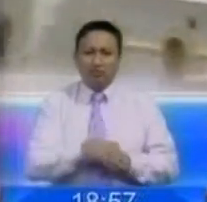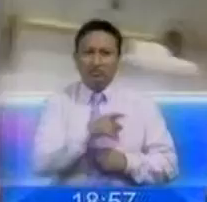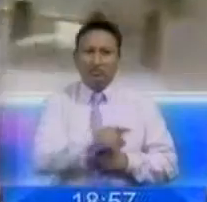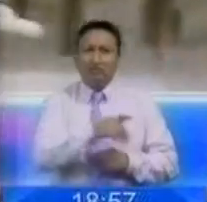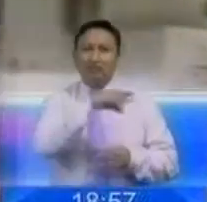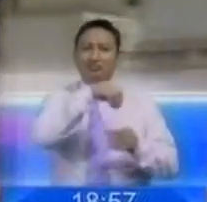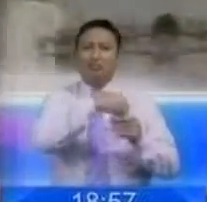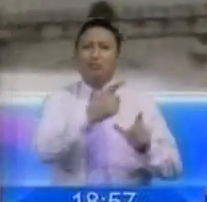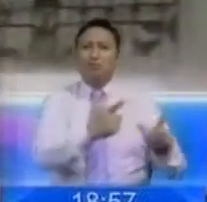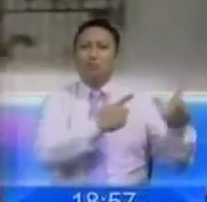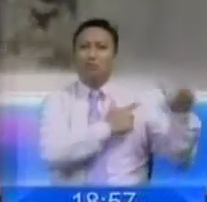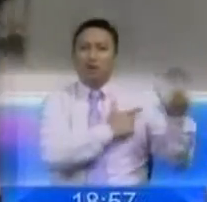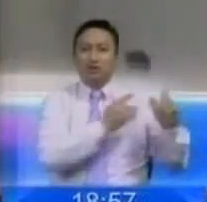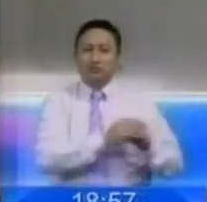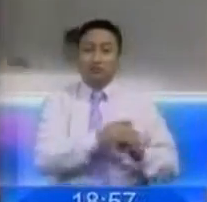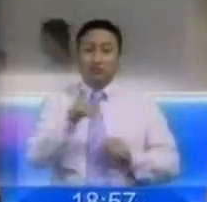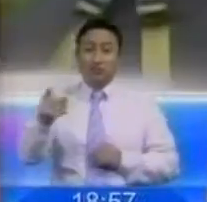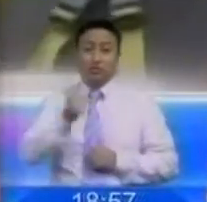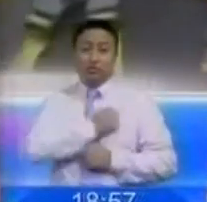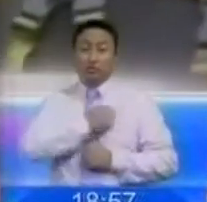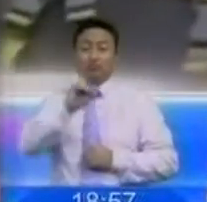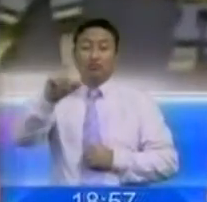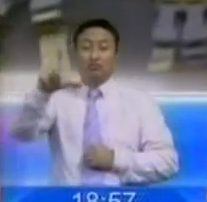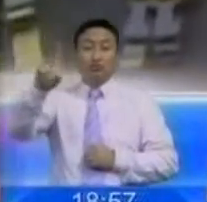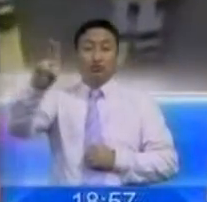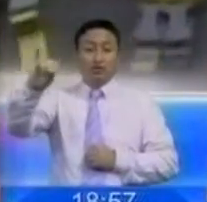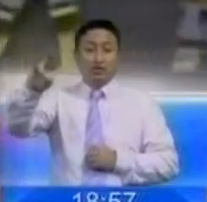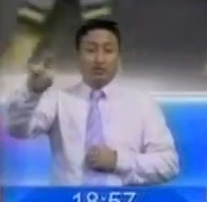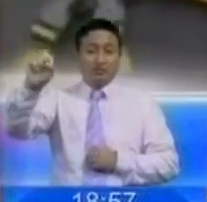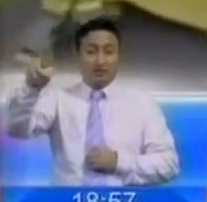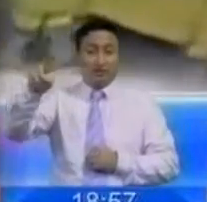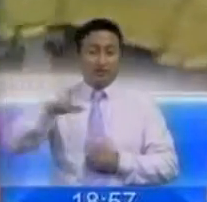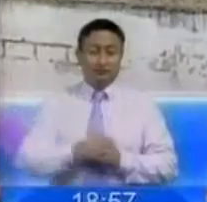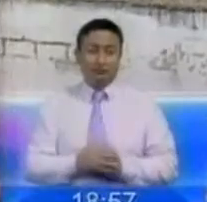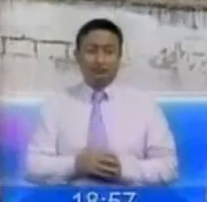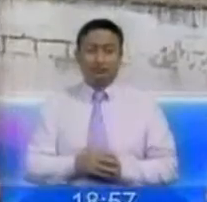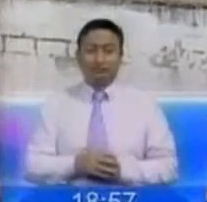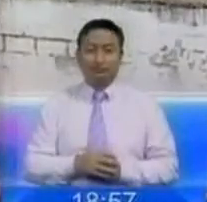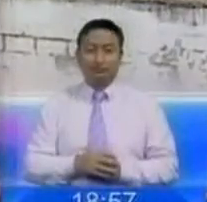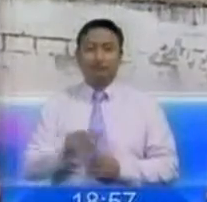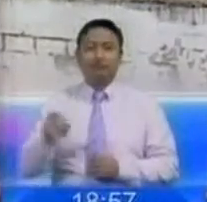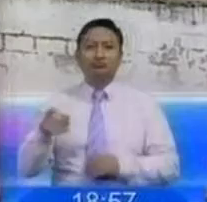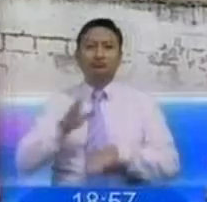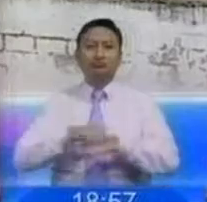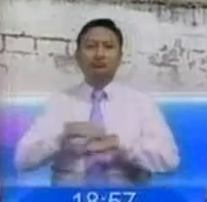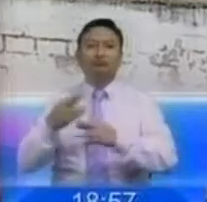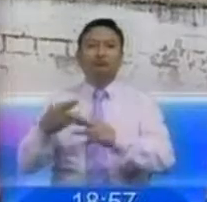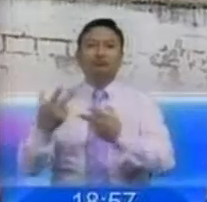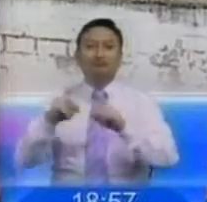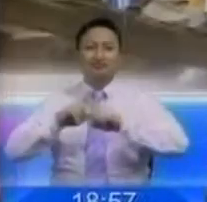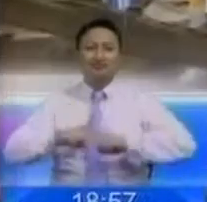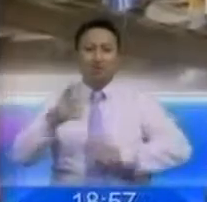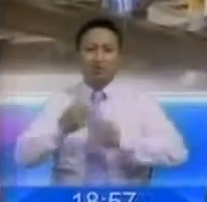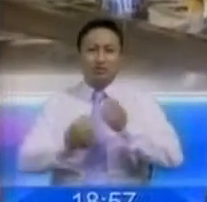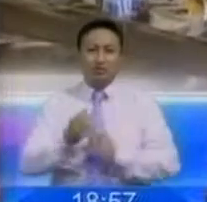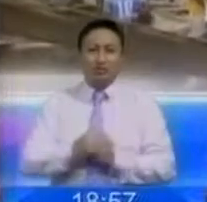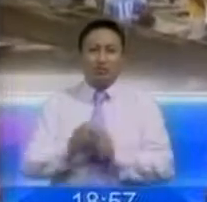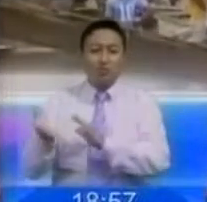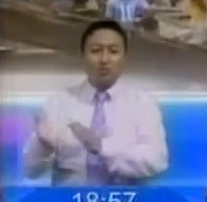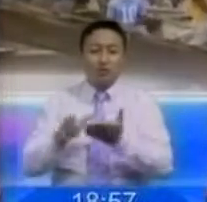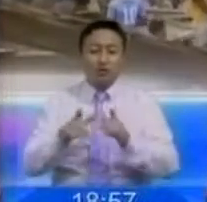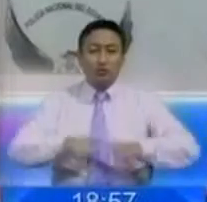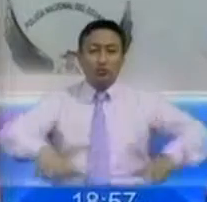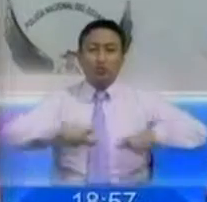militares y que estarían en manos de disidentes de las FARC del Frente Oliver Sinisterra, responsable de una serie de atentados y muertes en la zona